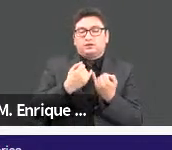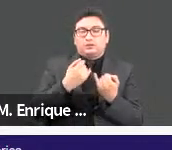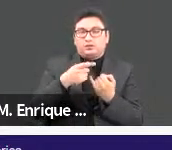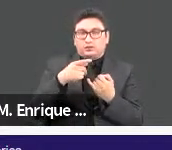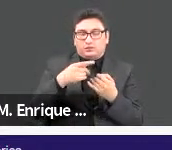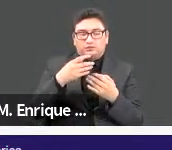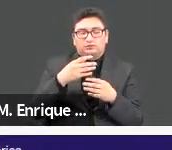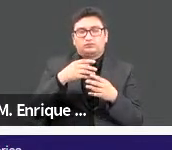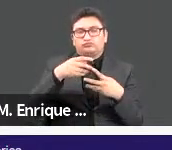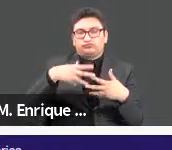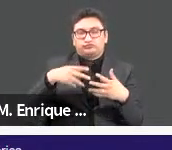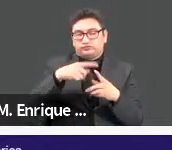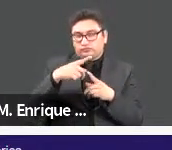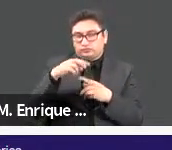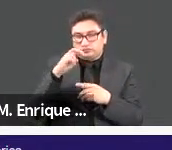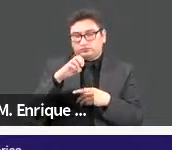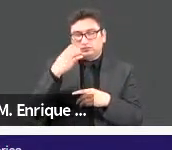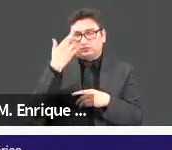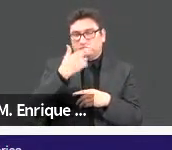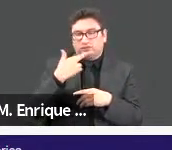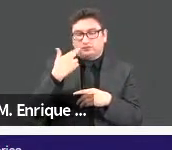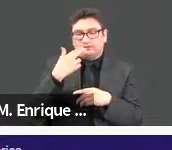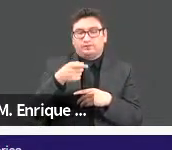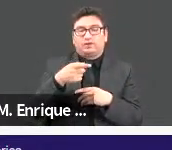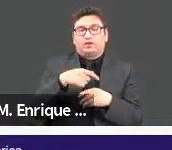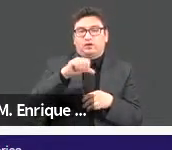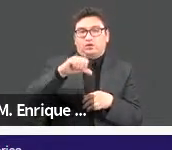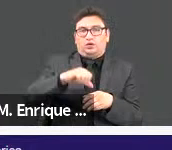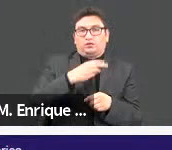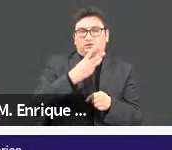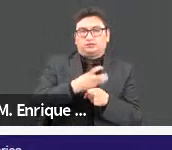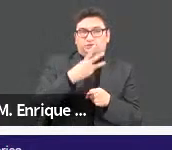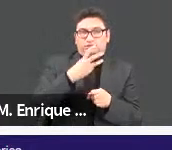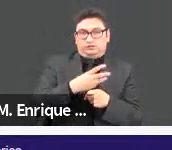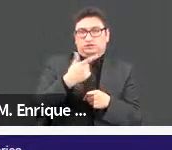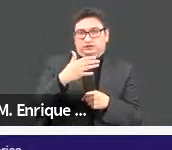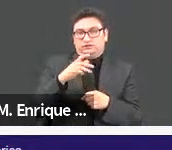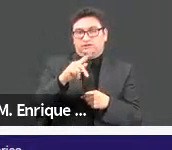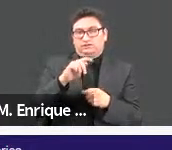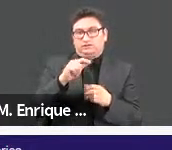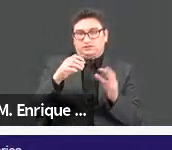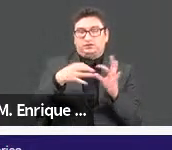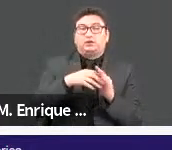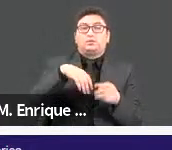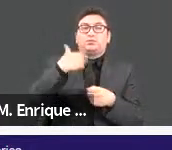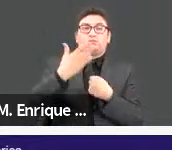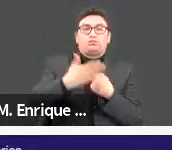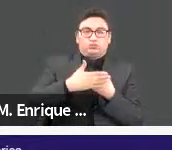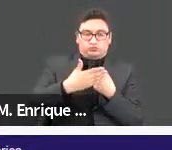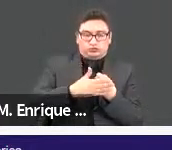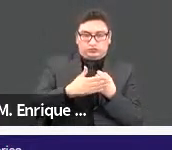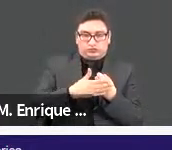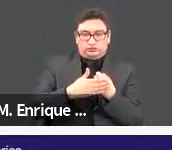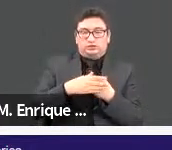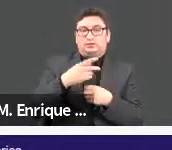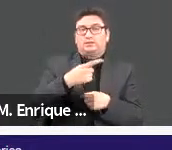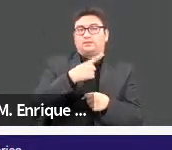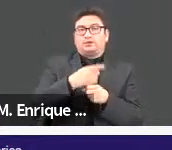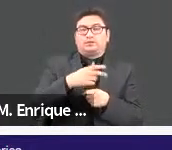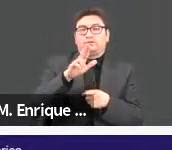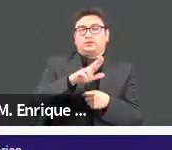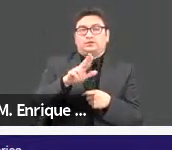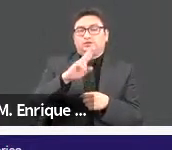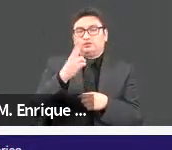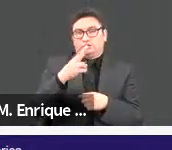Jurislex. Esta es la tercera sesión que corresponde a la Gaceta. La siguiente sesión, que va a ser el primer martes del mes de